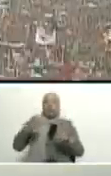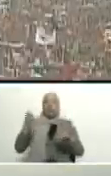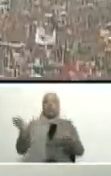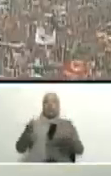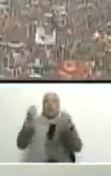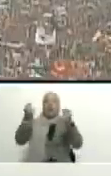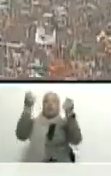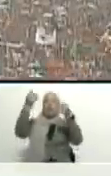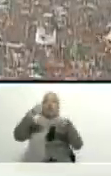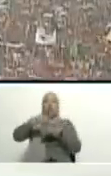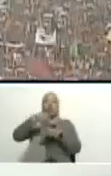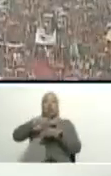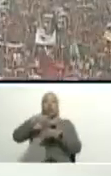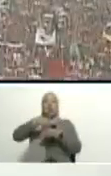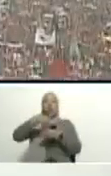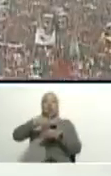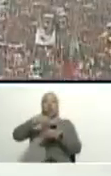campaña electoral